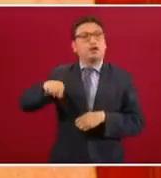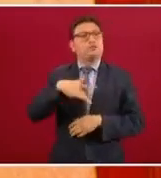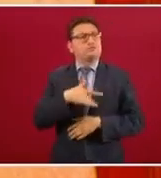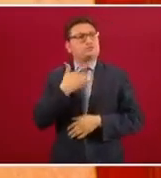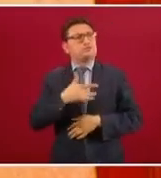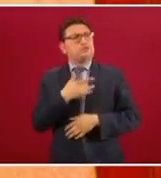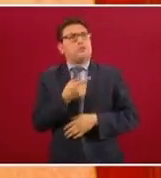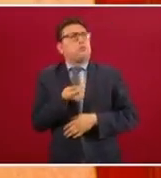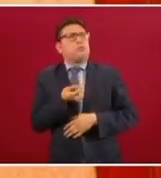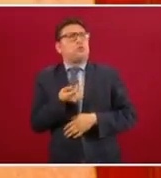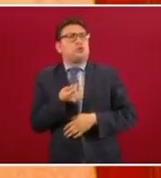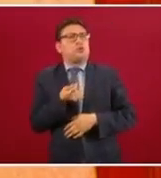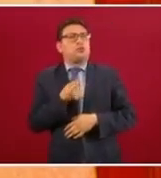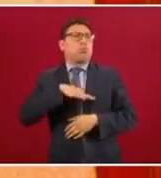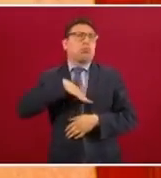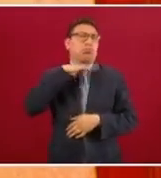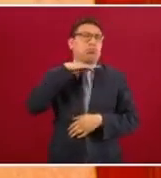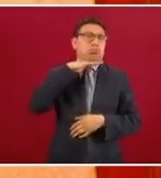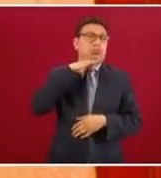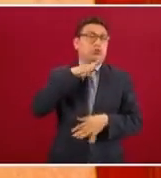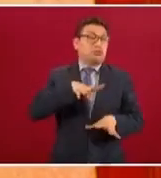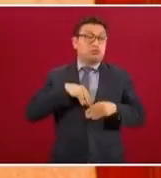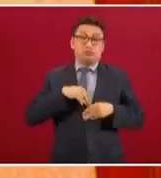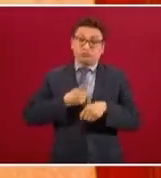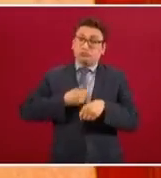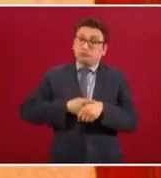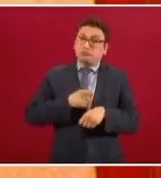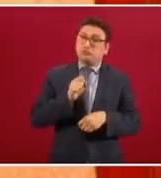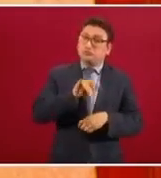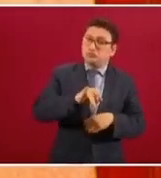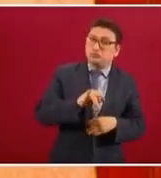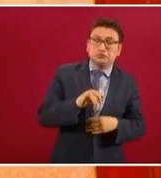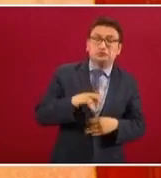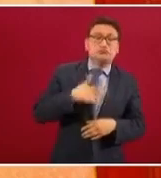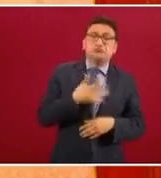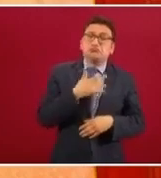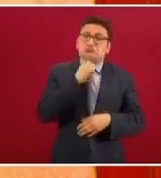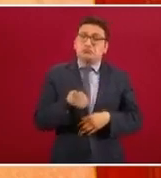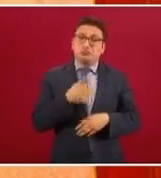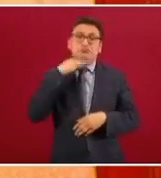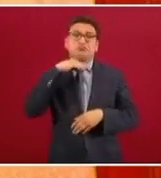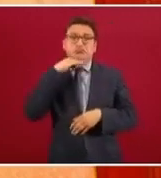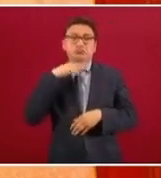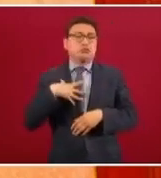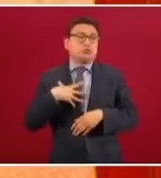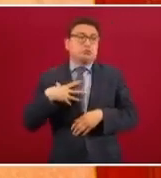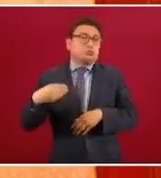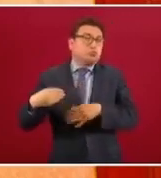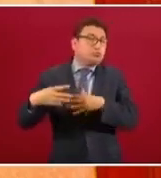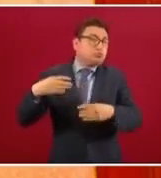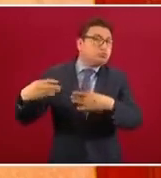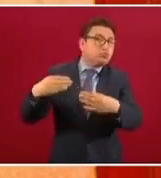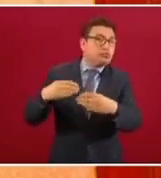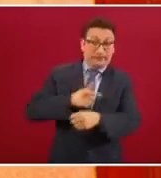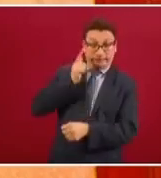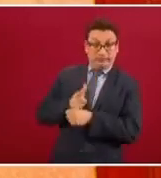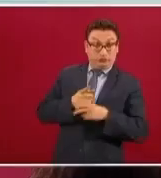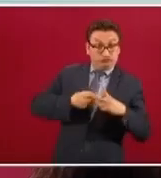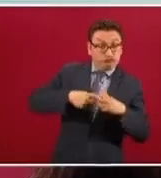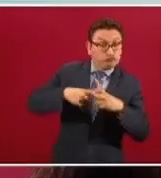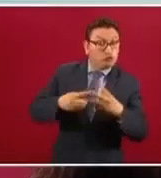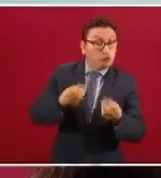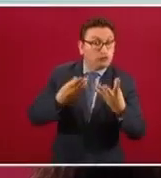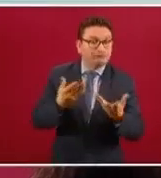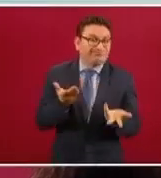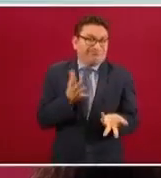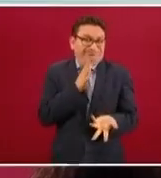síntomas mínimos y ni siquiera se dieron cuenta que tenían la enfermedad, y entonces son contagios que no se pueden identificar. Esto